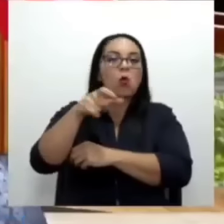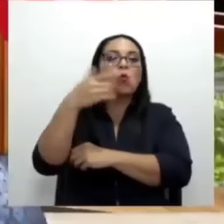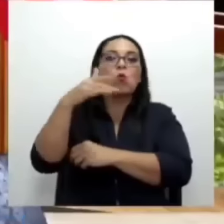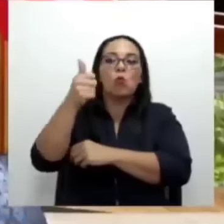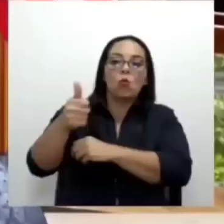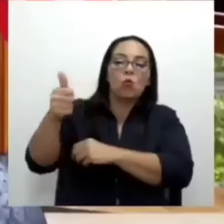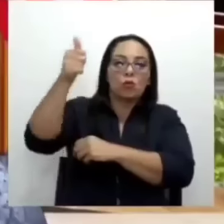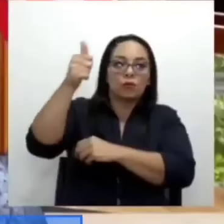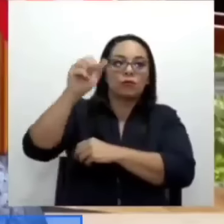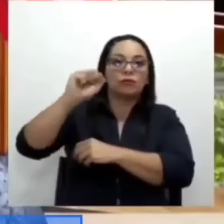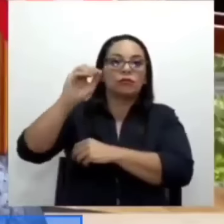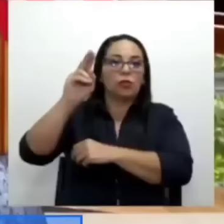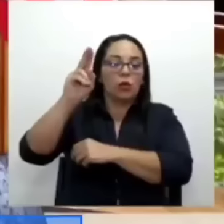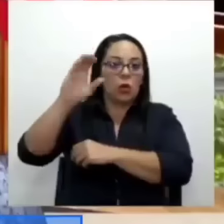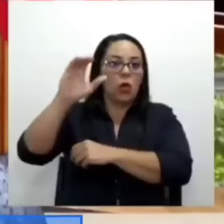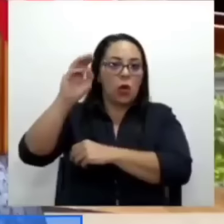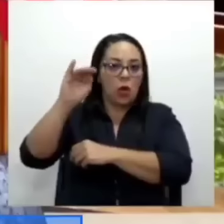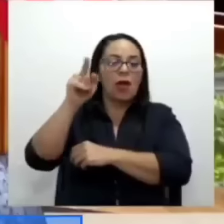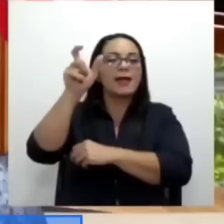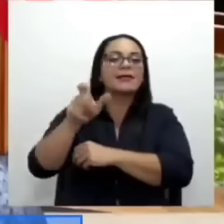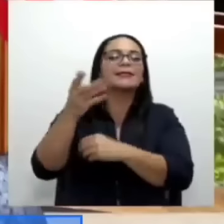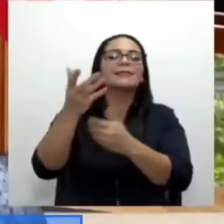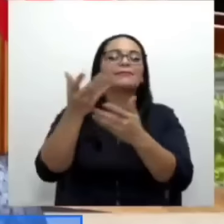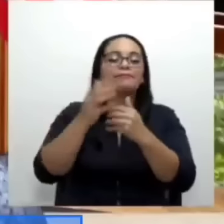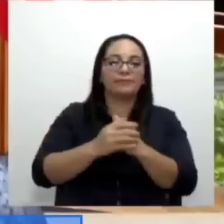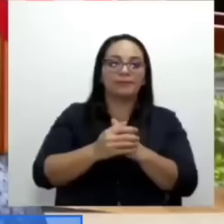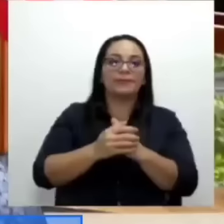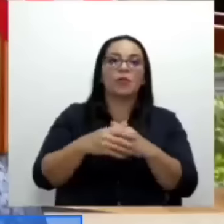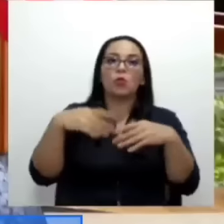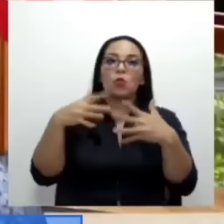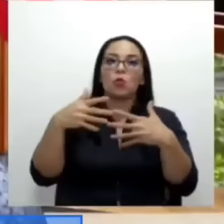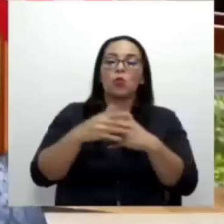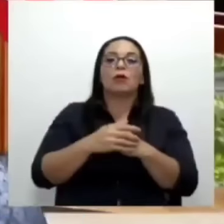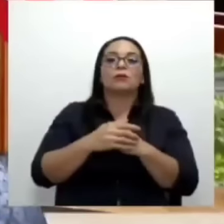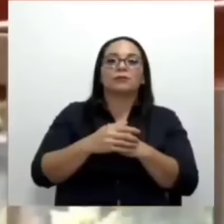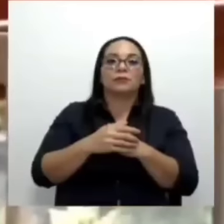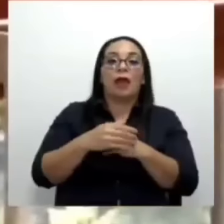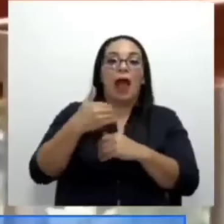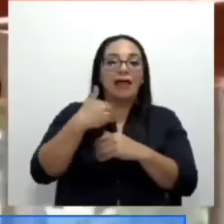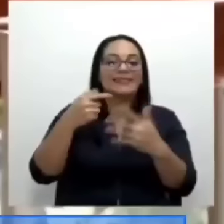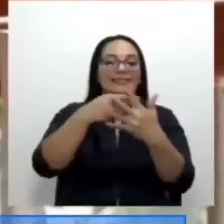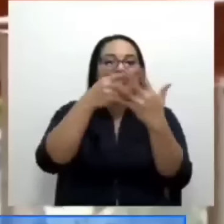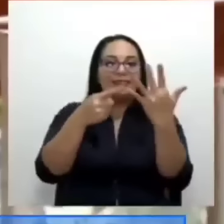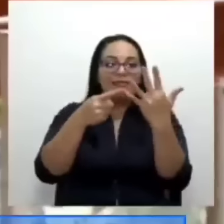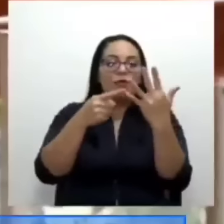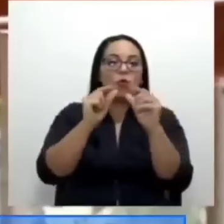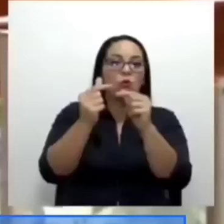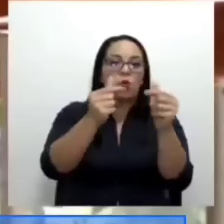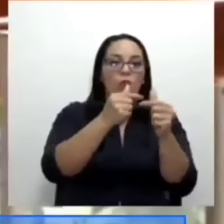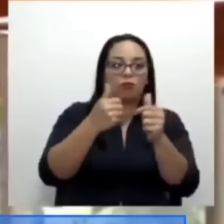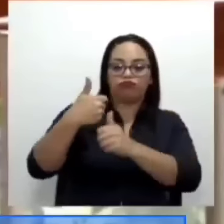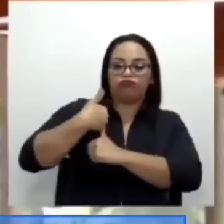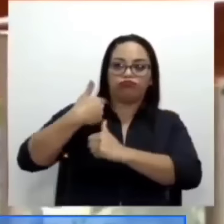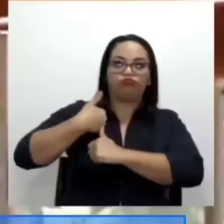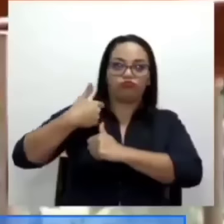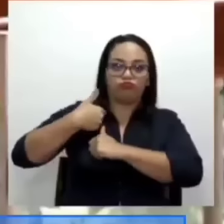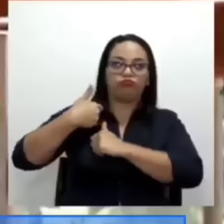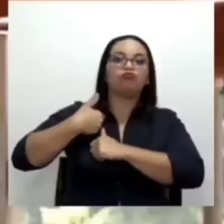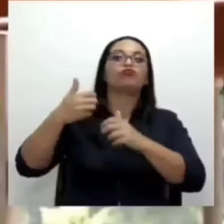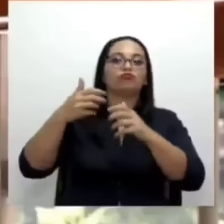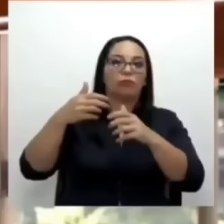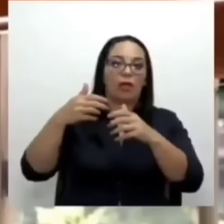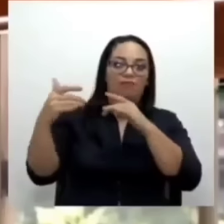Southcom. Es uno de los cinco comandos del gobierno perdón, de las Fuerzas Armadas de los Estados